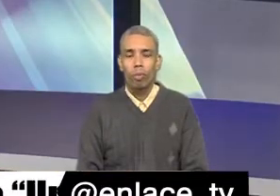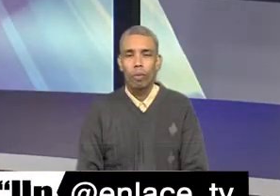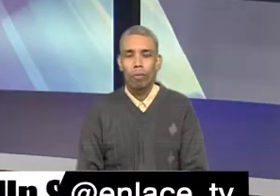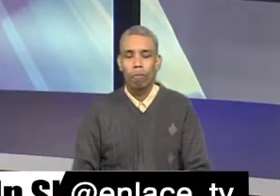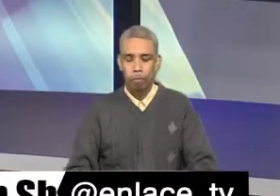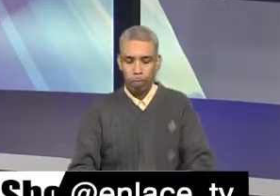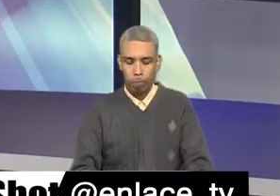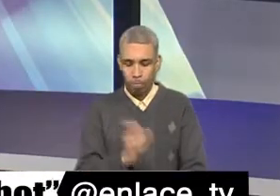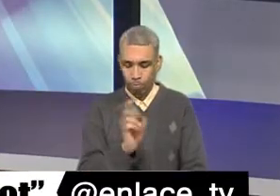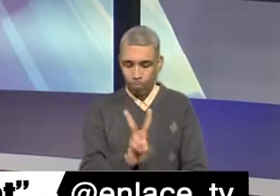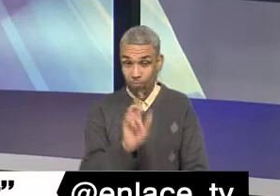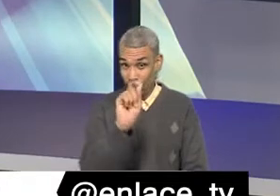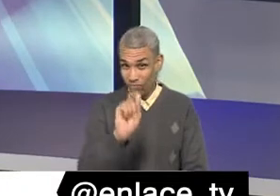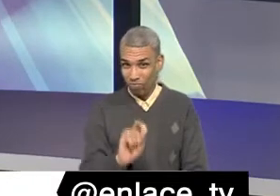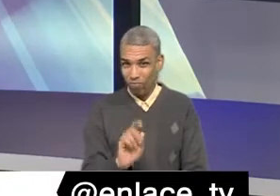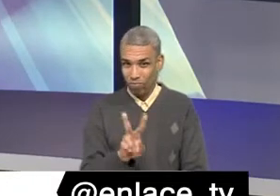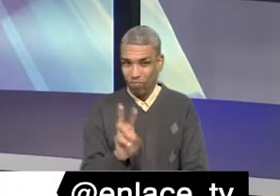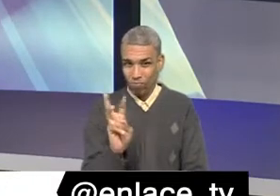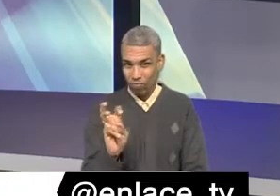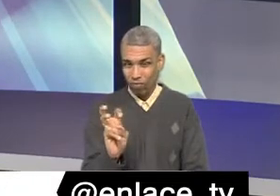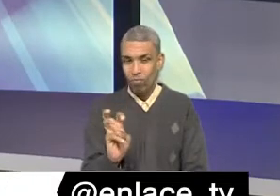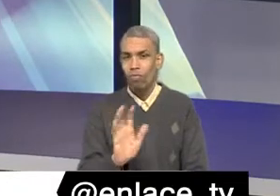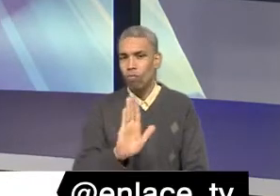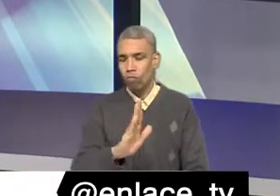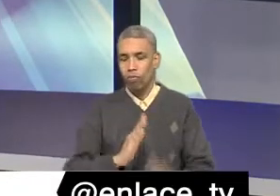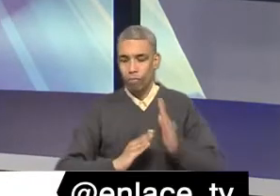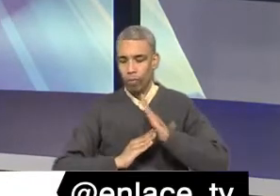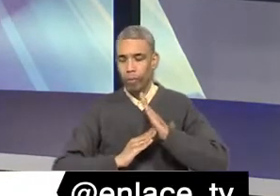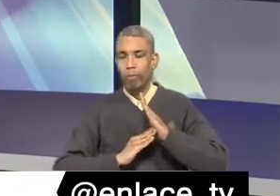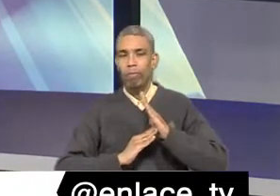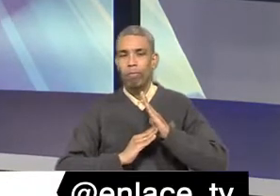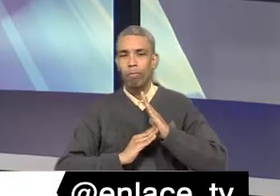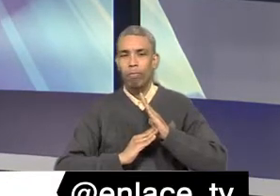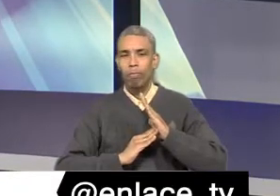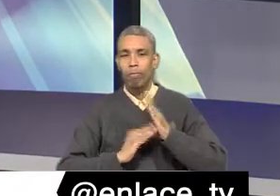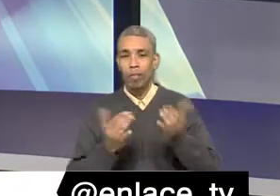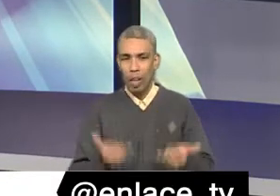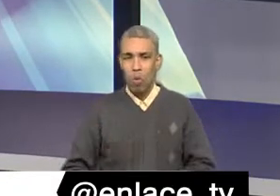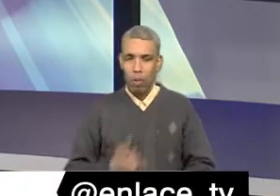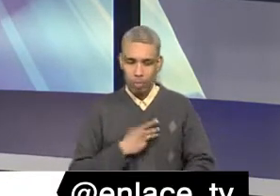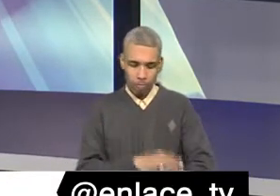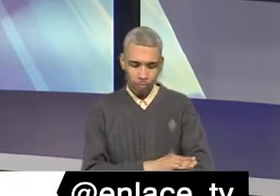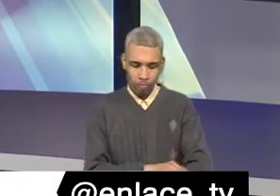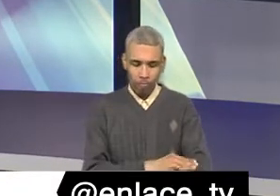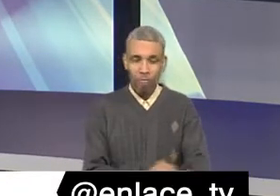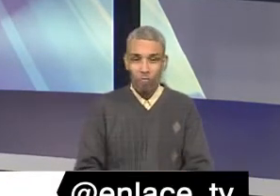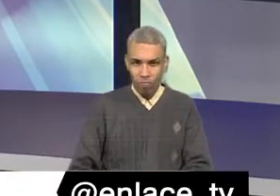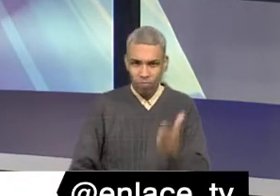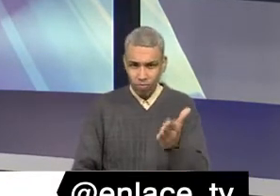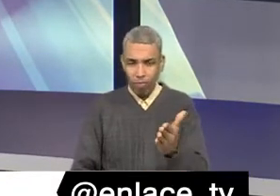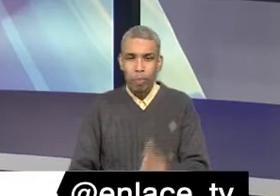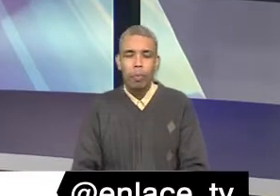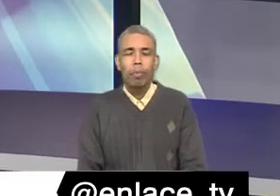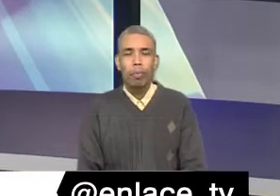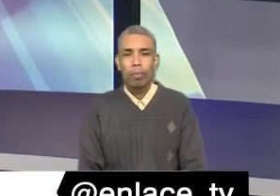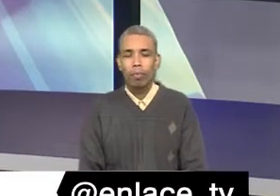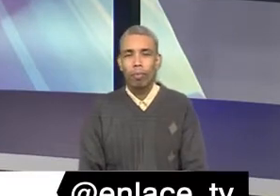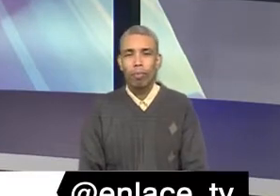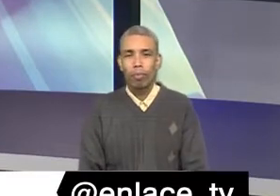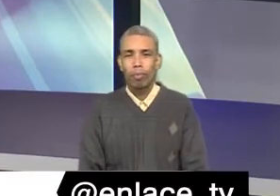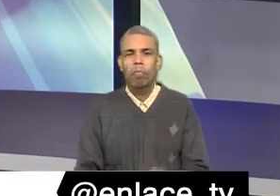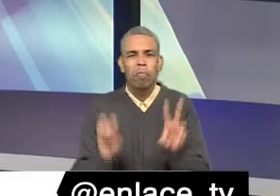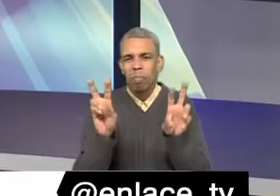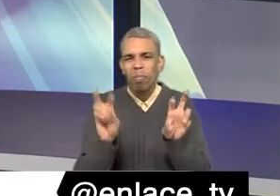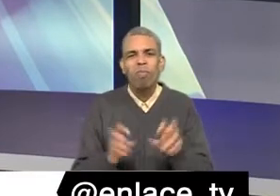12:28 minutos de la tarde, es momento de una segunda pausa en Enlace Noticias. Le doy paso a Marlon Davinson para que nos cuente al volver en instantes, que nos